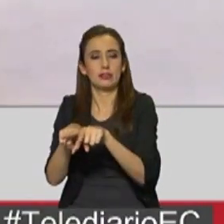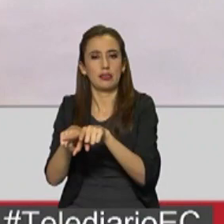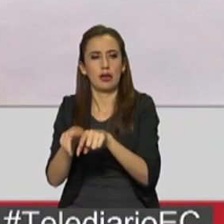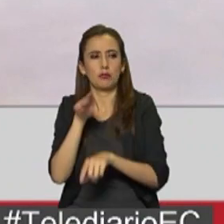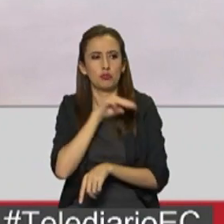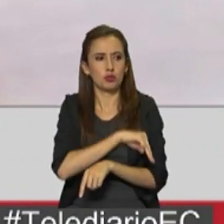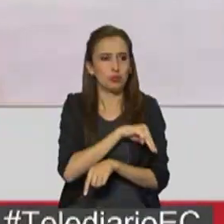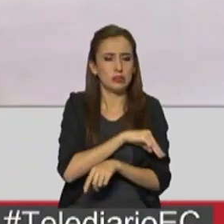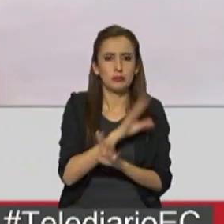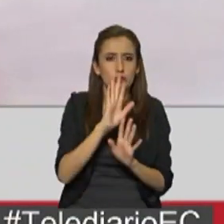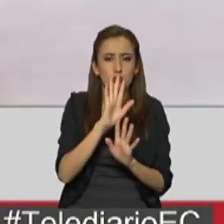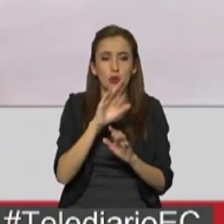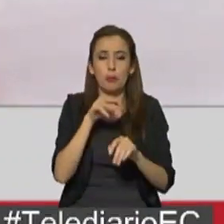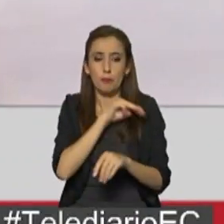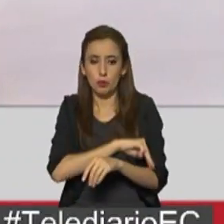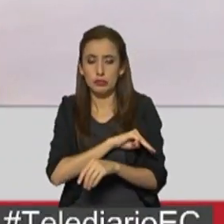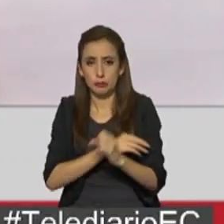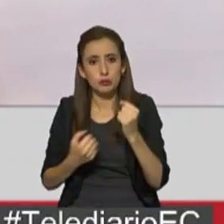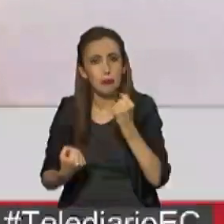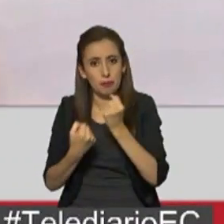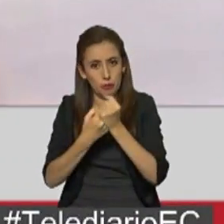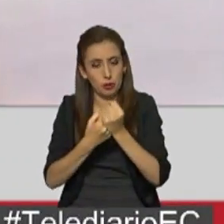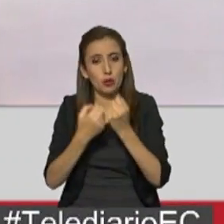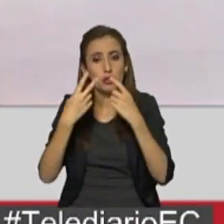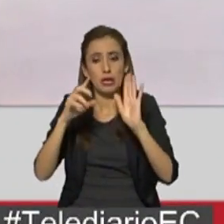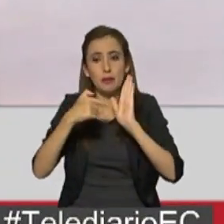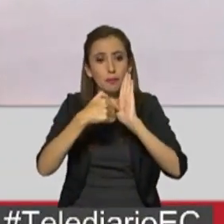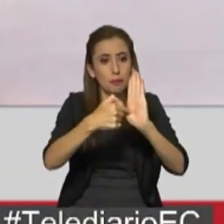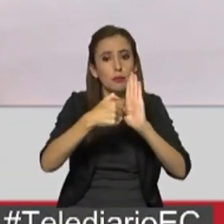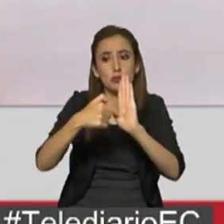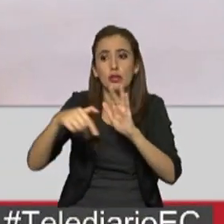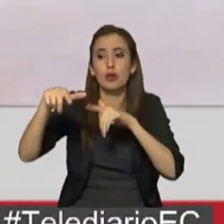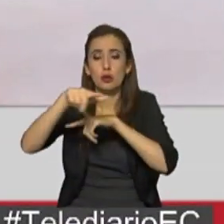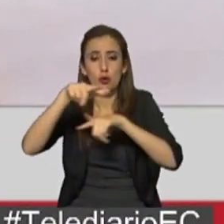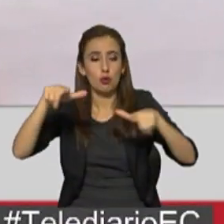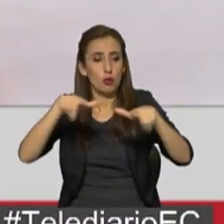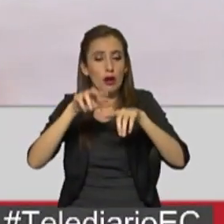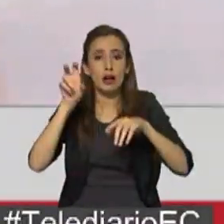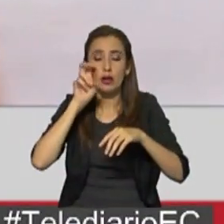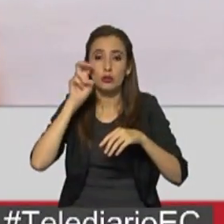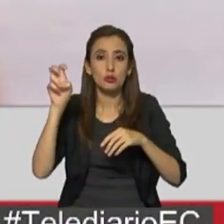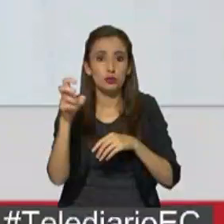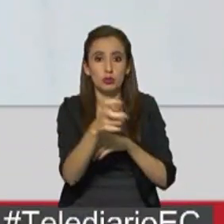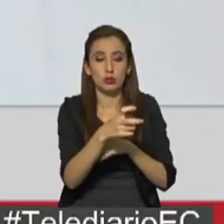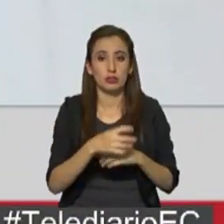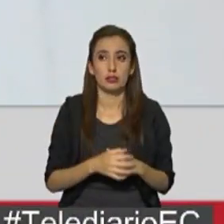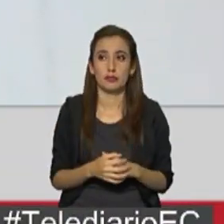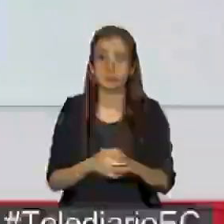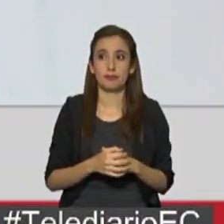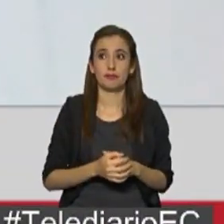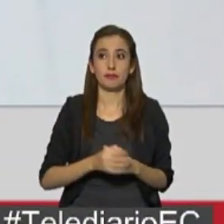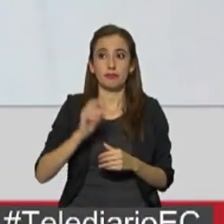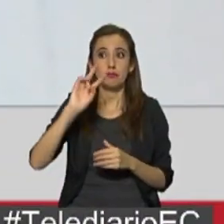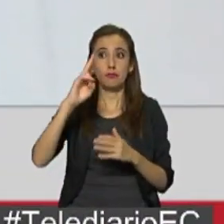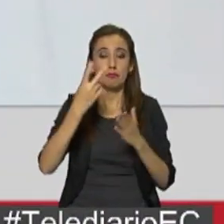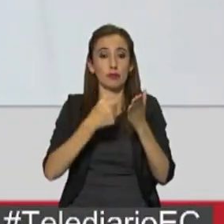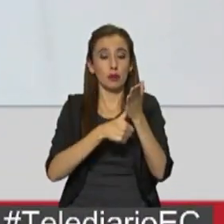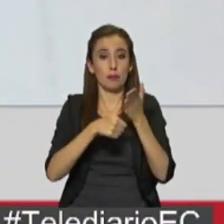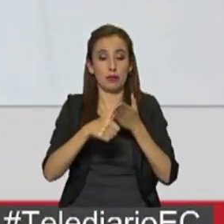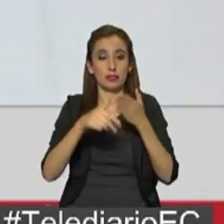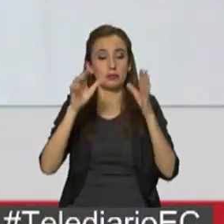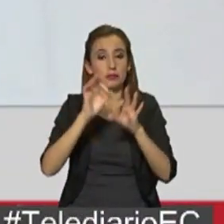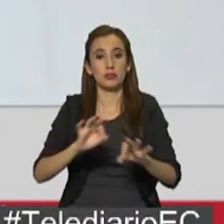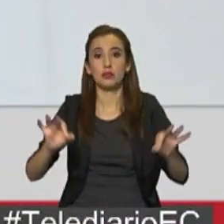en ese sentido para poder generar destinos y productos turísticos de mayor estado para el viceministro de turismo es